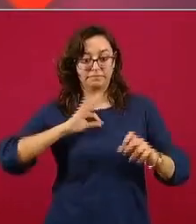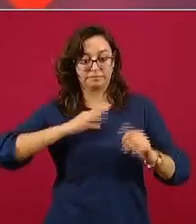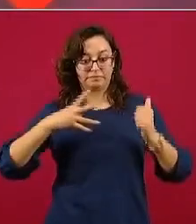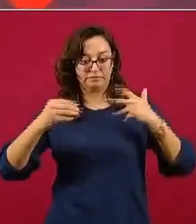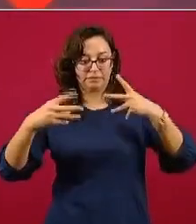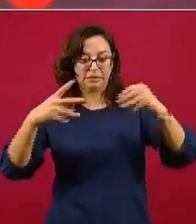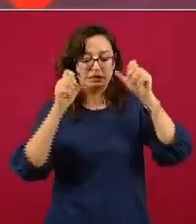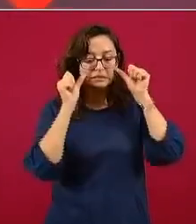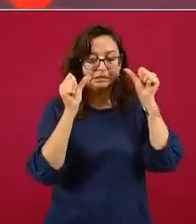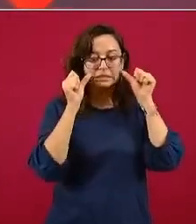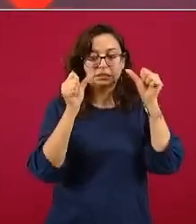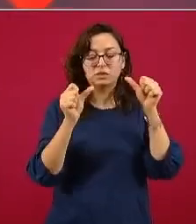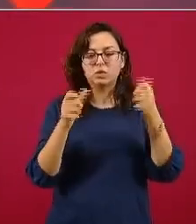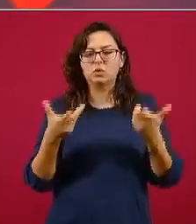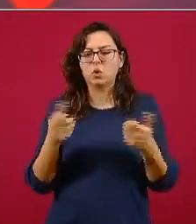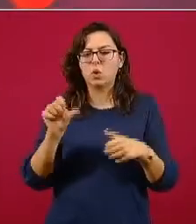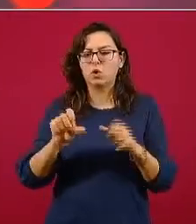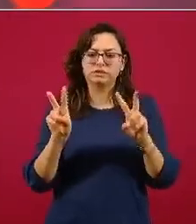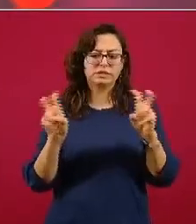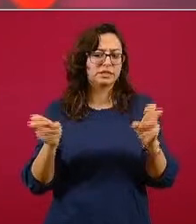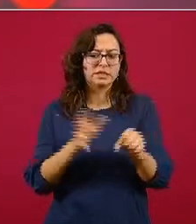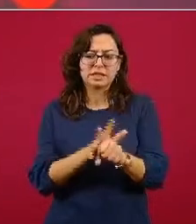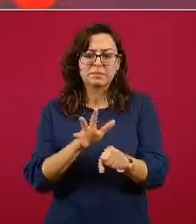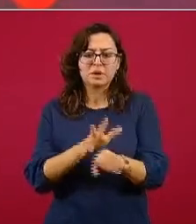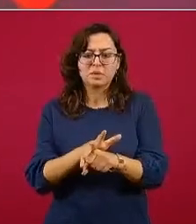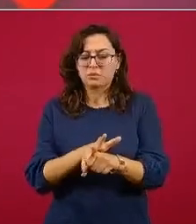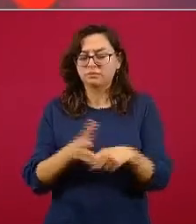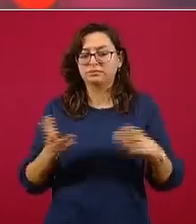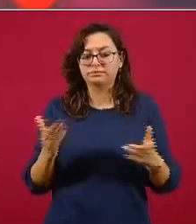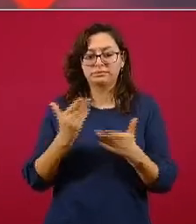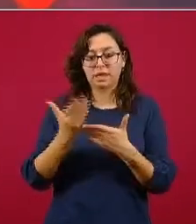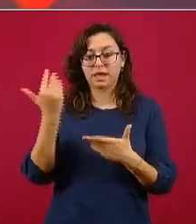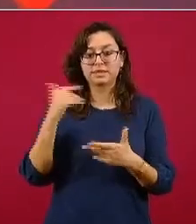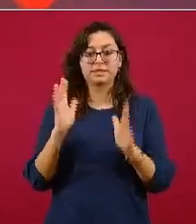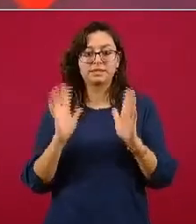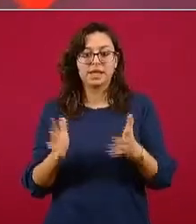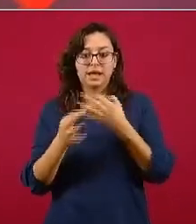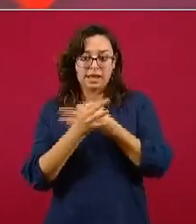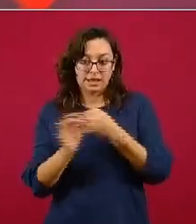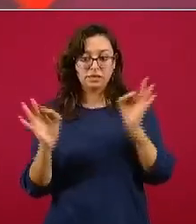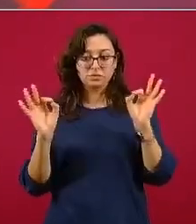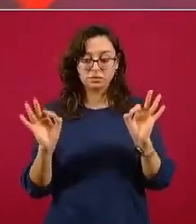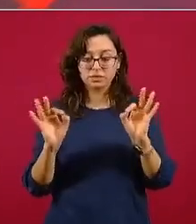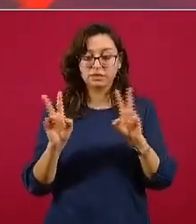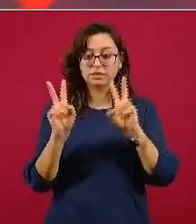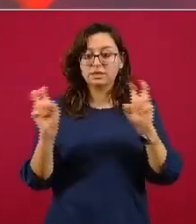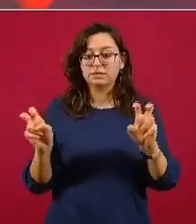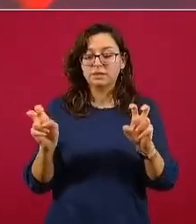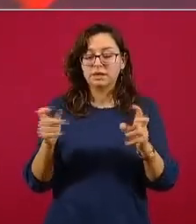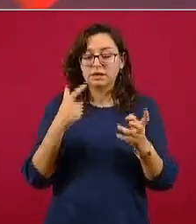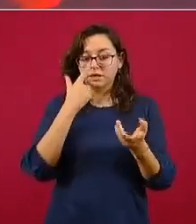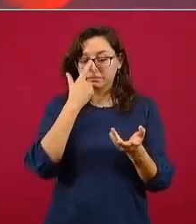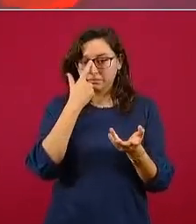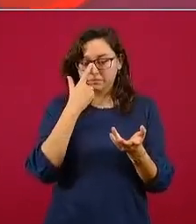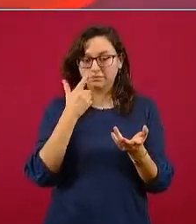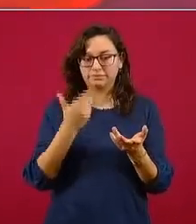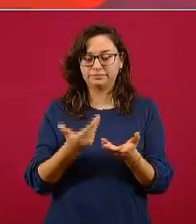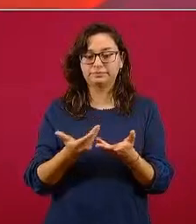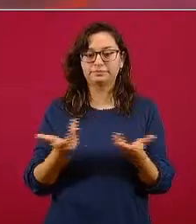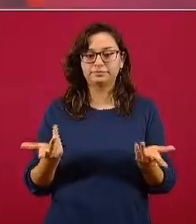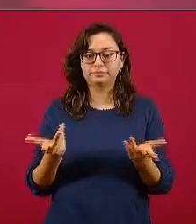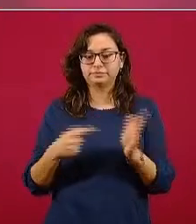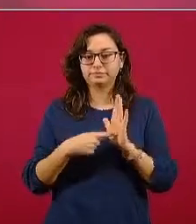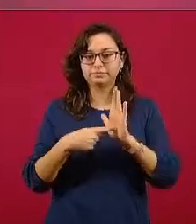México. Y el tema de hoy vamos a presentar lo que ya habíamos anunciado con antelación, que son los resultados